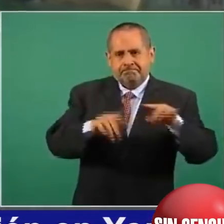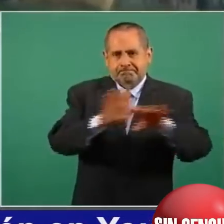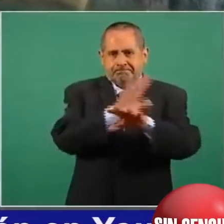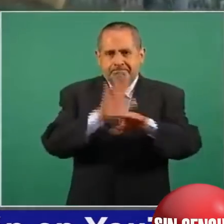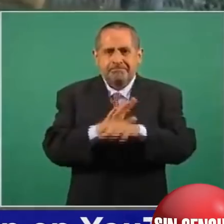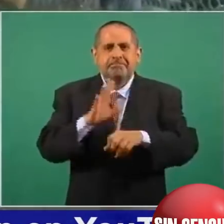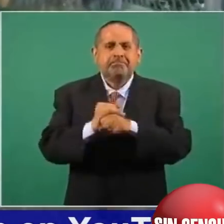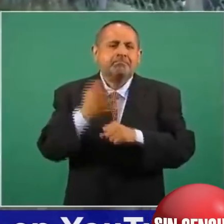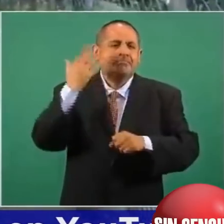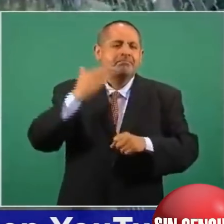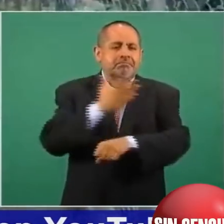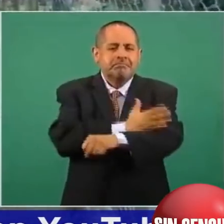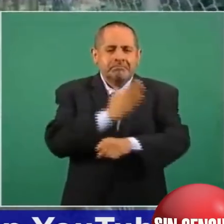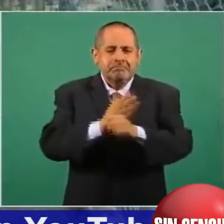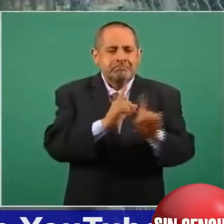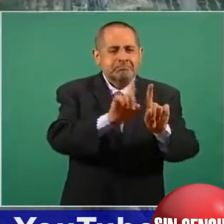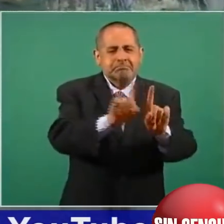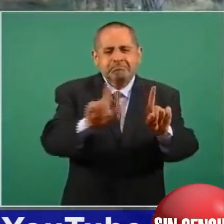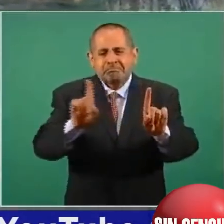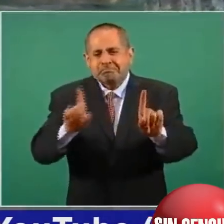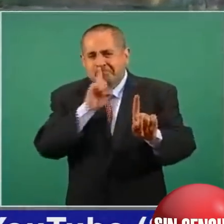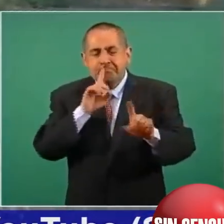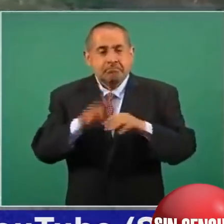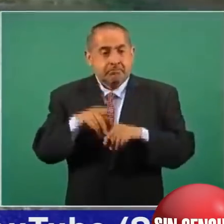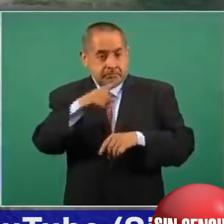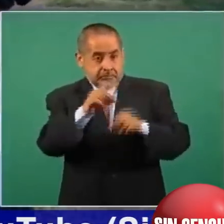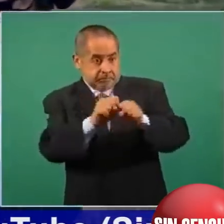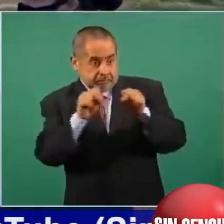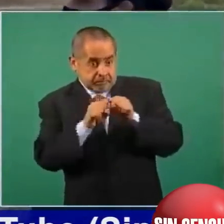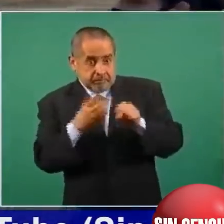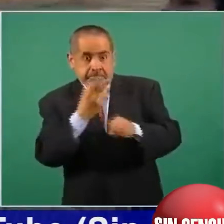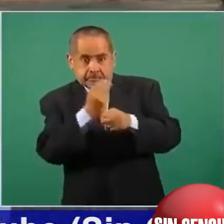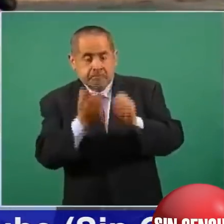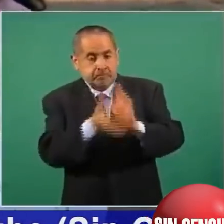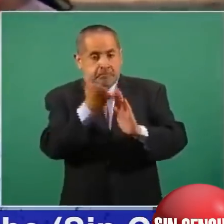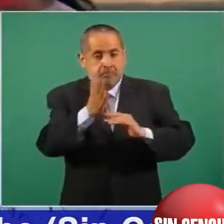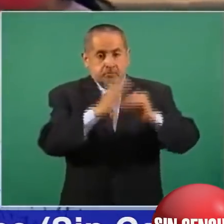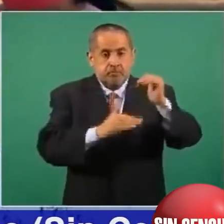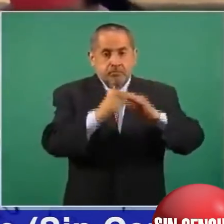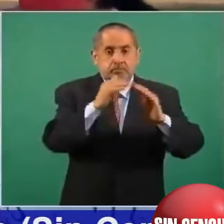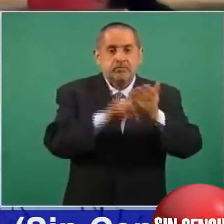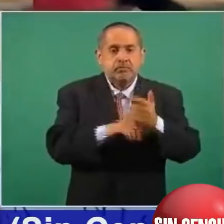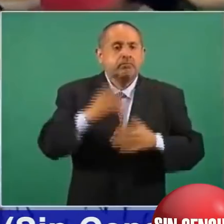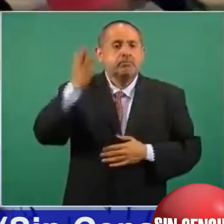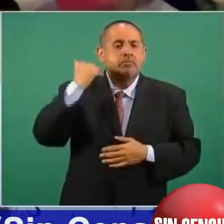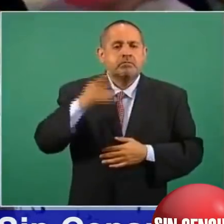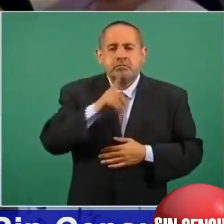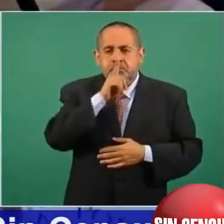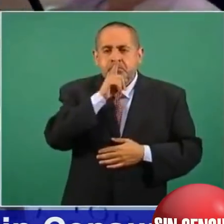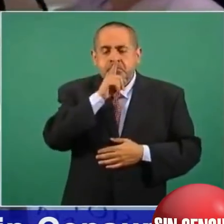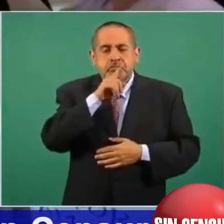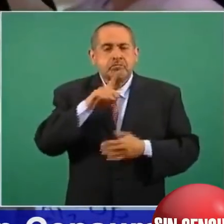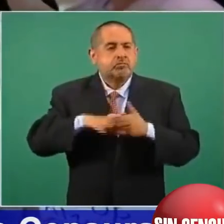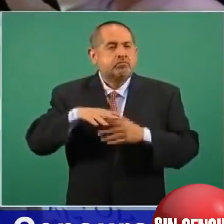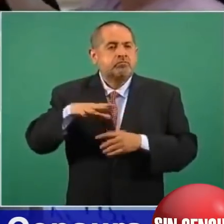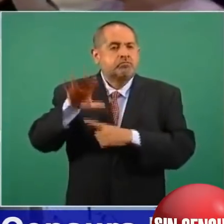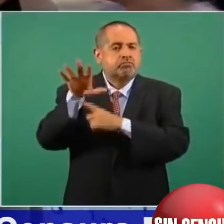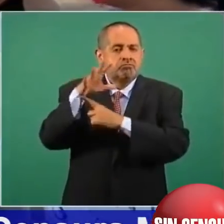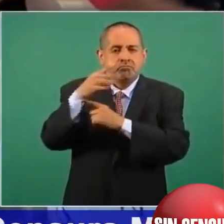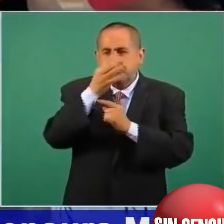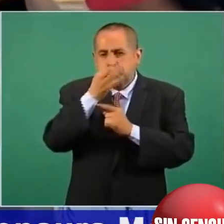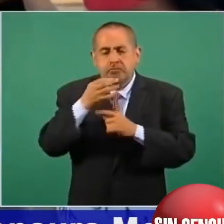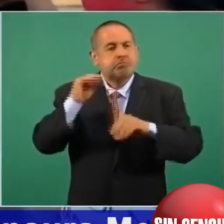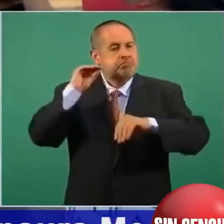Entonces cambiamos la cerca, rehabilitamos aquel salón porque los niños solamente tenían un abanico. Pusimos aire,